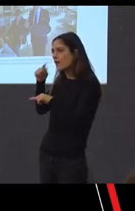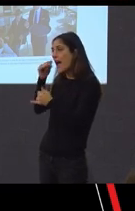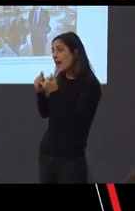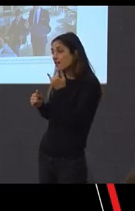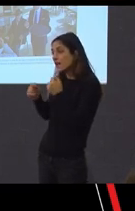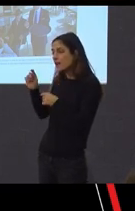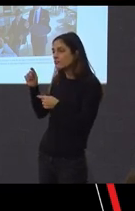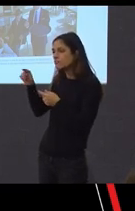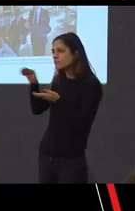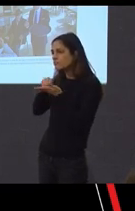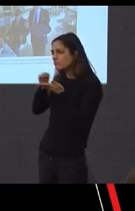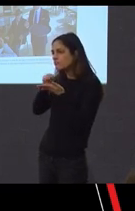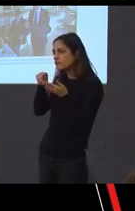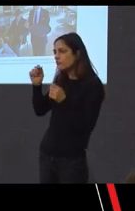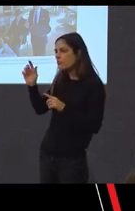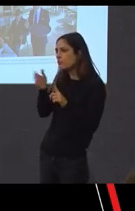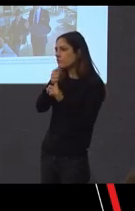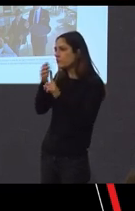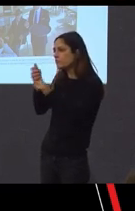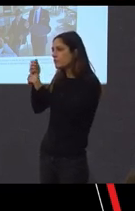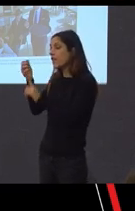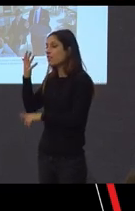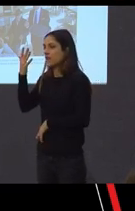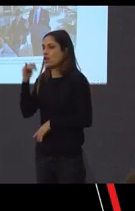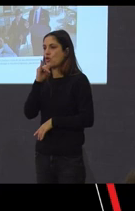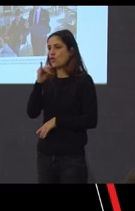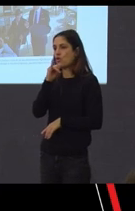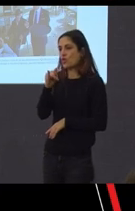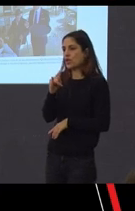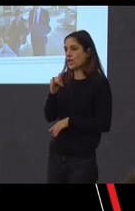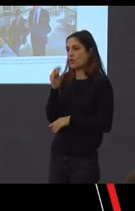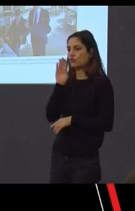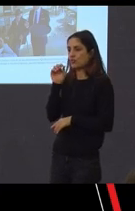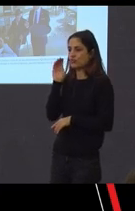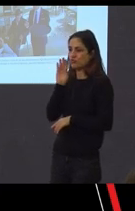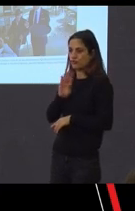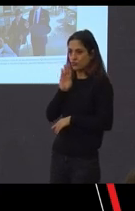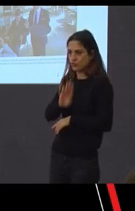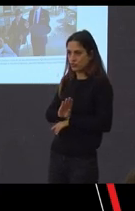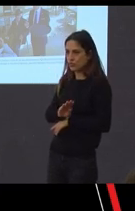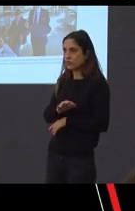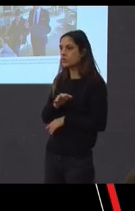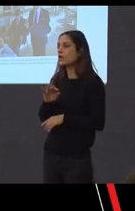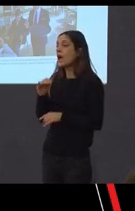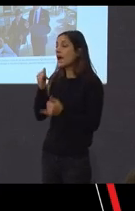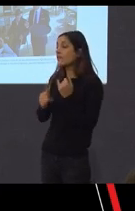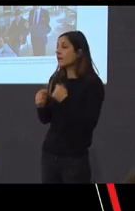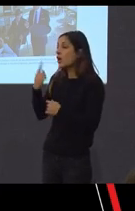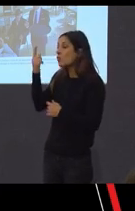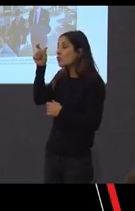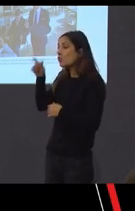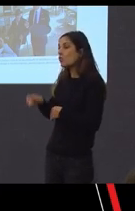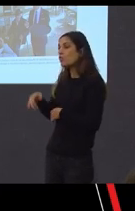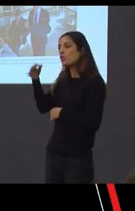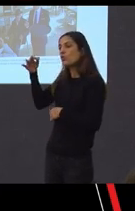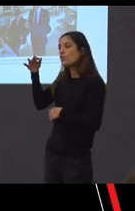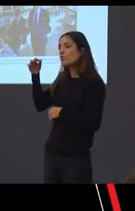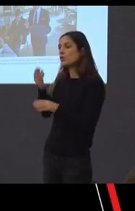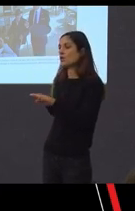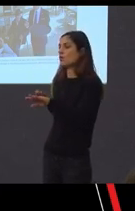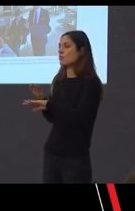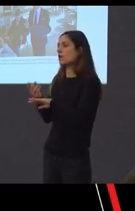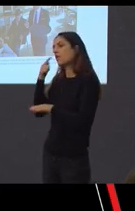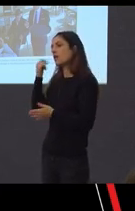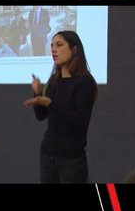intentaron reivindicar o seu dereito e pedir unha proba de paternidade. Non? Un foi Albert Solá